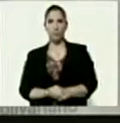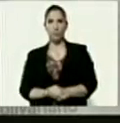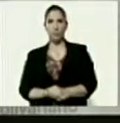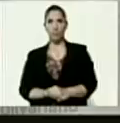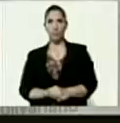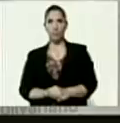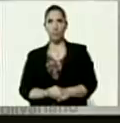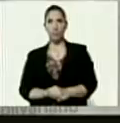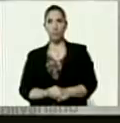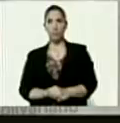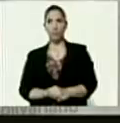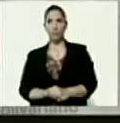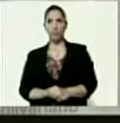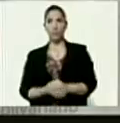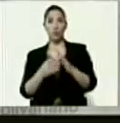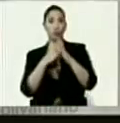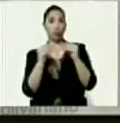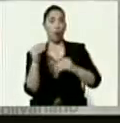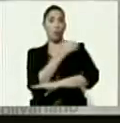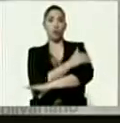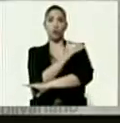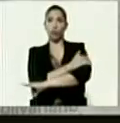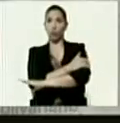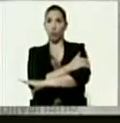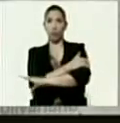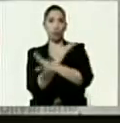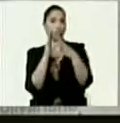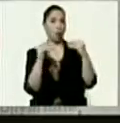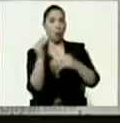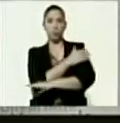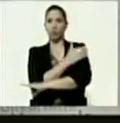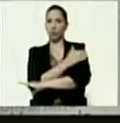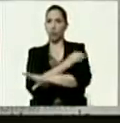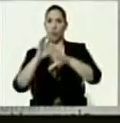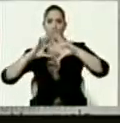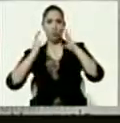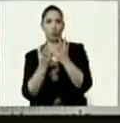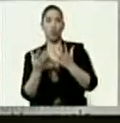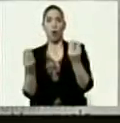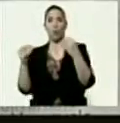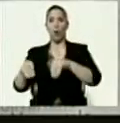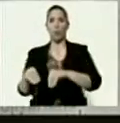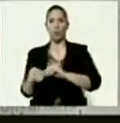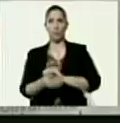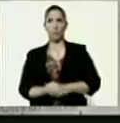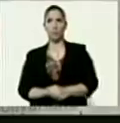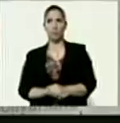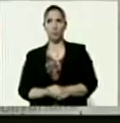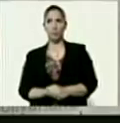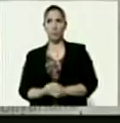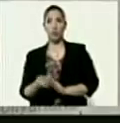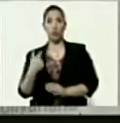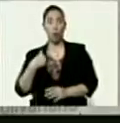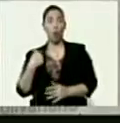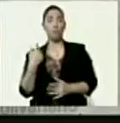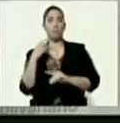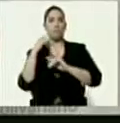están hablando? Con todas las oposiciones estamos hablando, con todas. Pero la oposición no está de acuerdo en que no se asista. Yo sospecho que